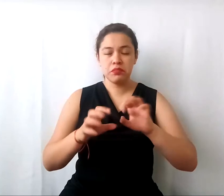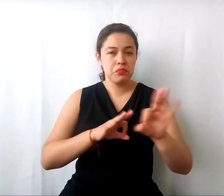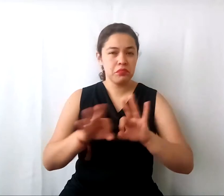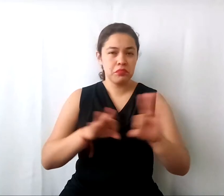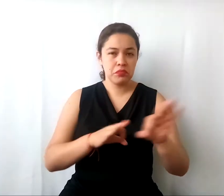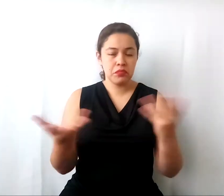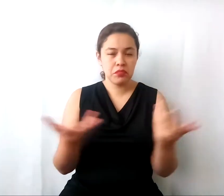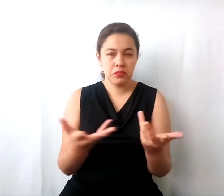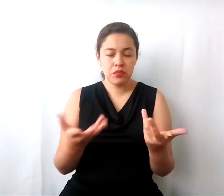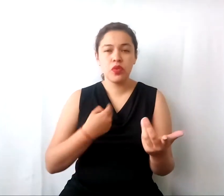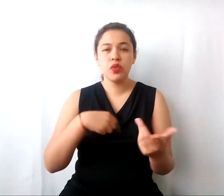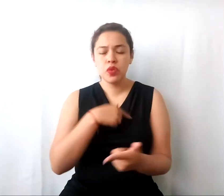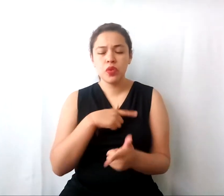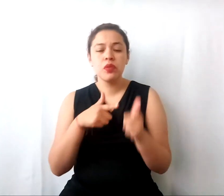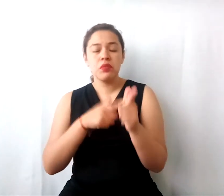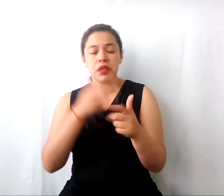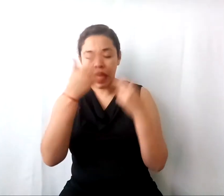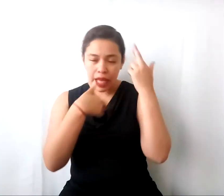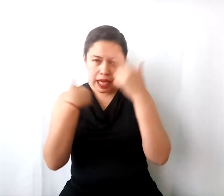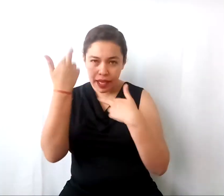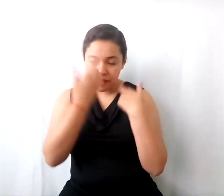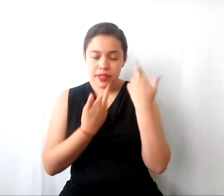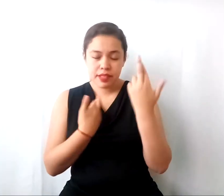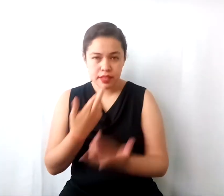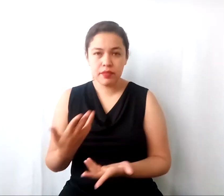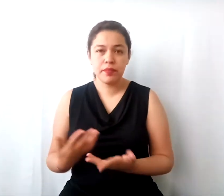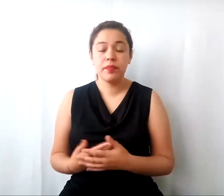el seguimiento directamente, pero